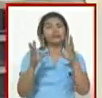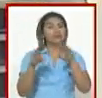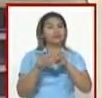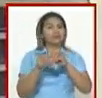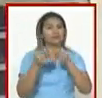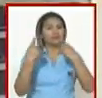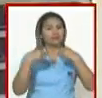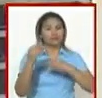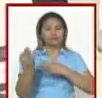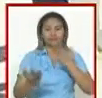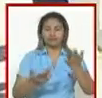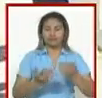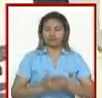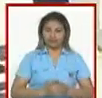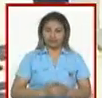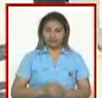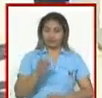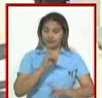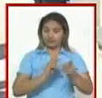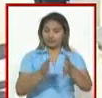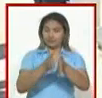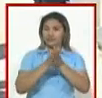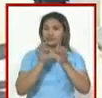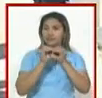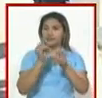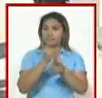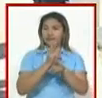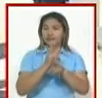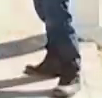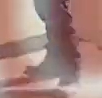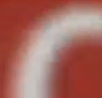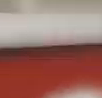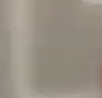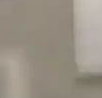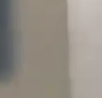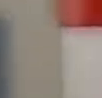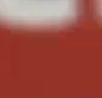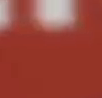para acudir a los incendios piden a la población ser más precavidos